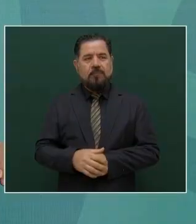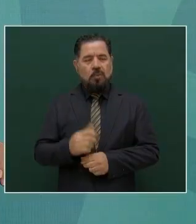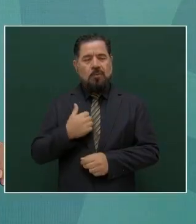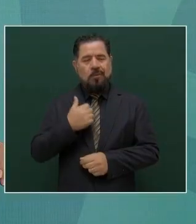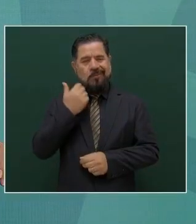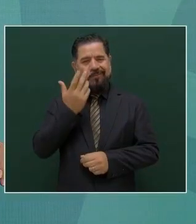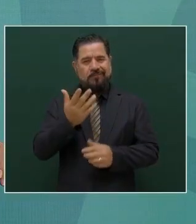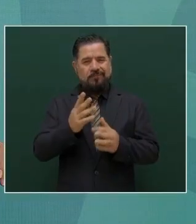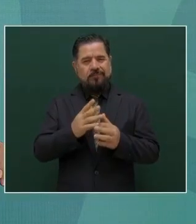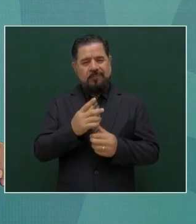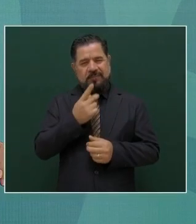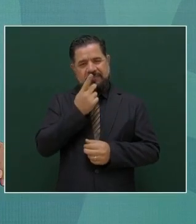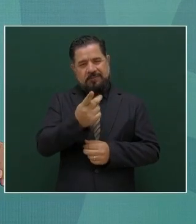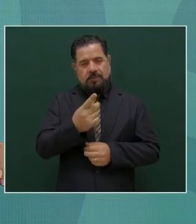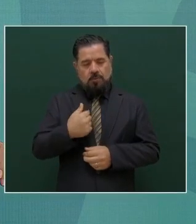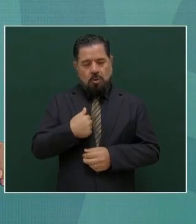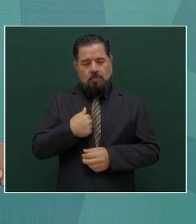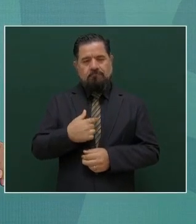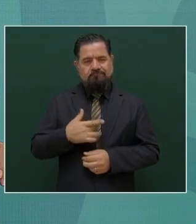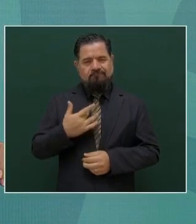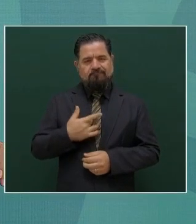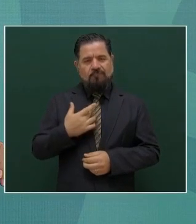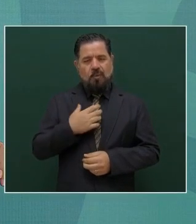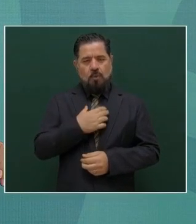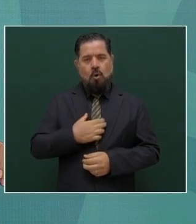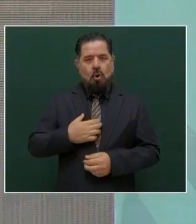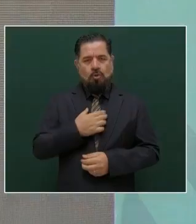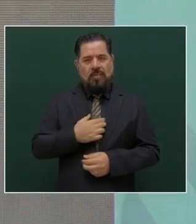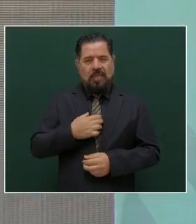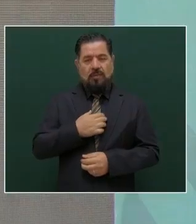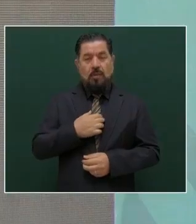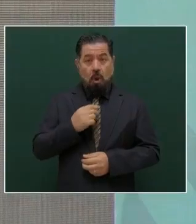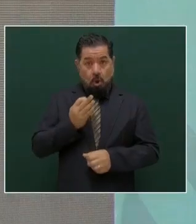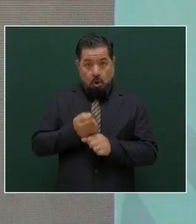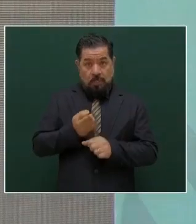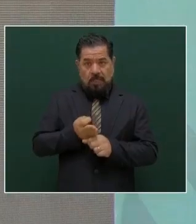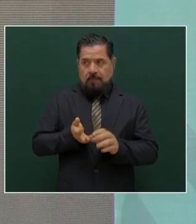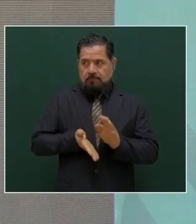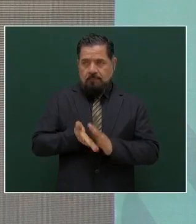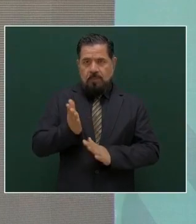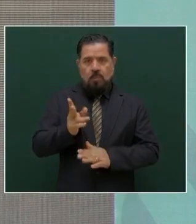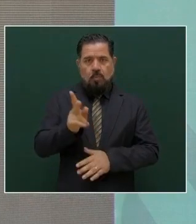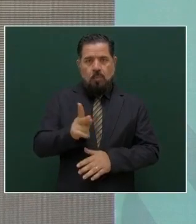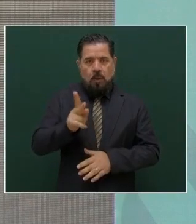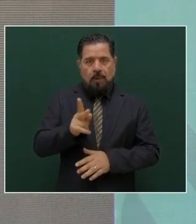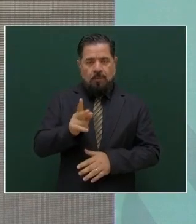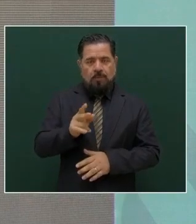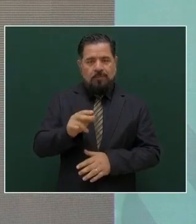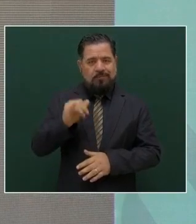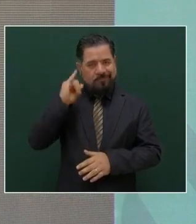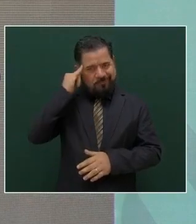decirles que estamos muy contentos aquí, vamos a ir a los pueblos yaquis